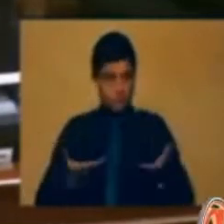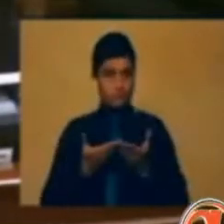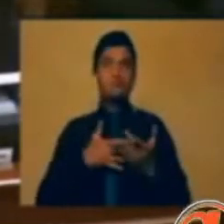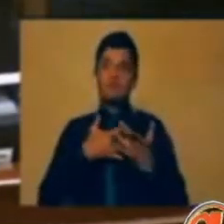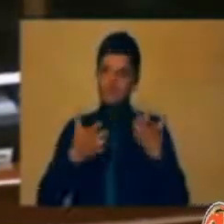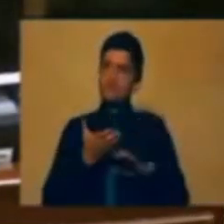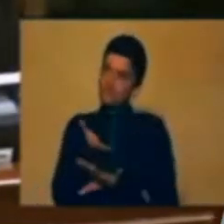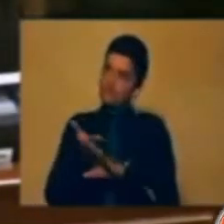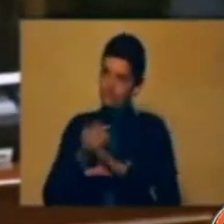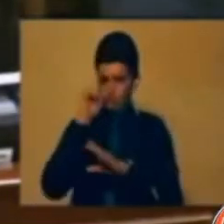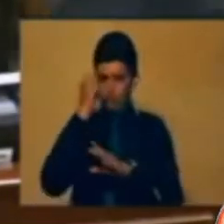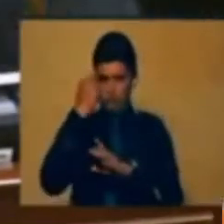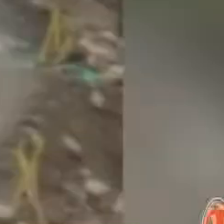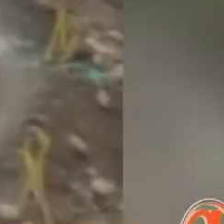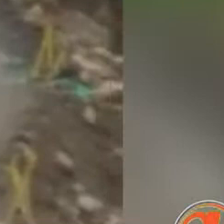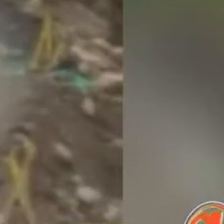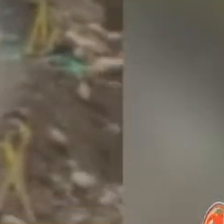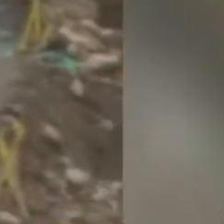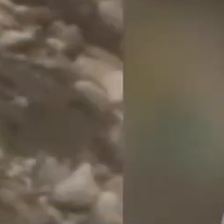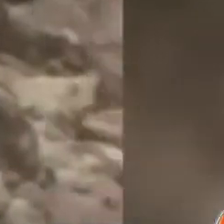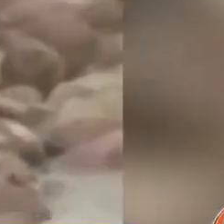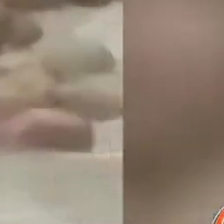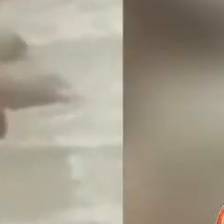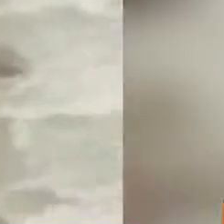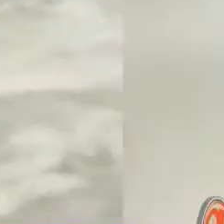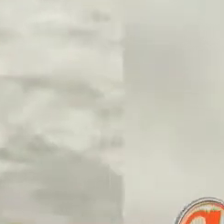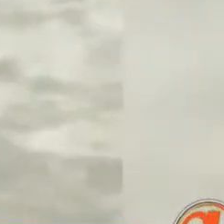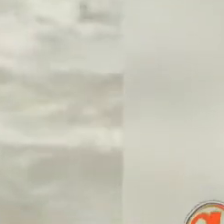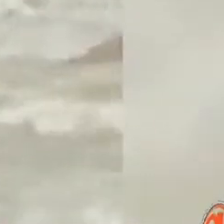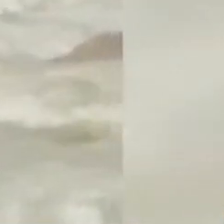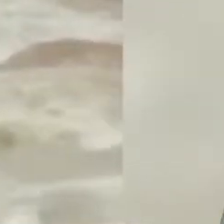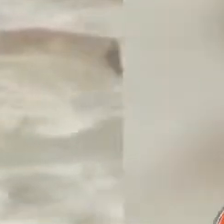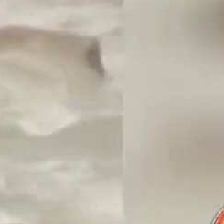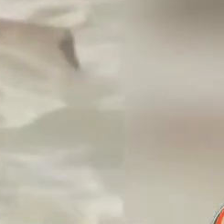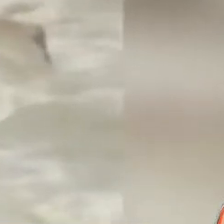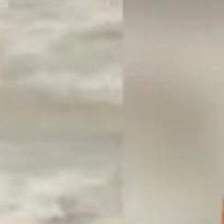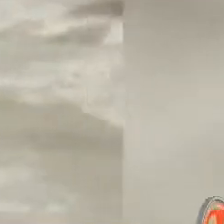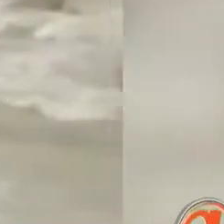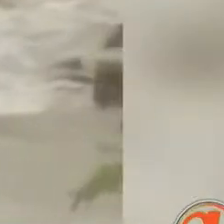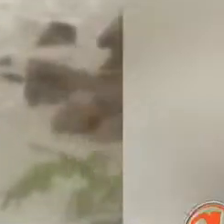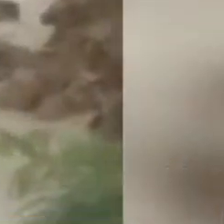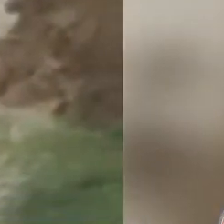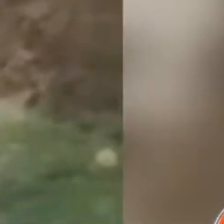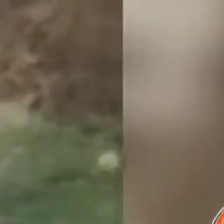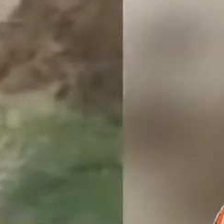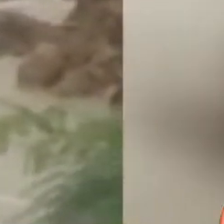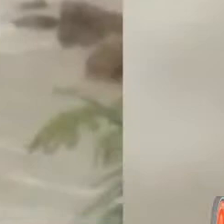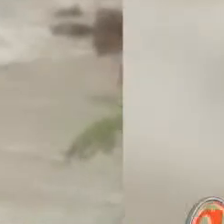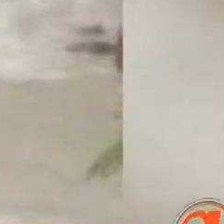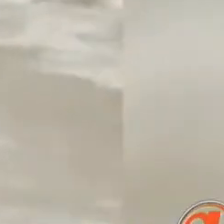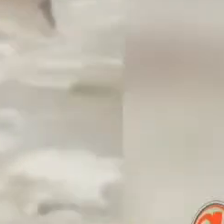a la Cámara siguen buscando los recursos a nivel nacional para poder pavimentar la vía de la soberanía que comunica a Saravena con